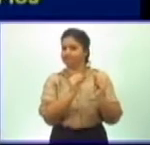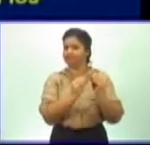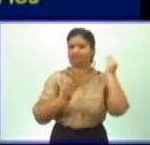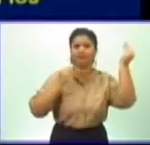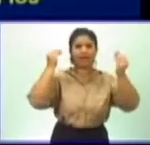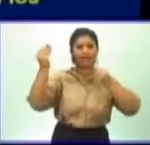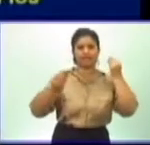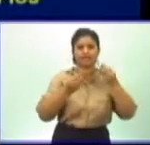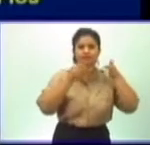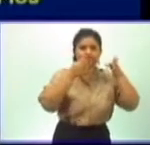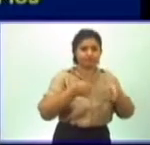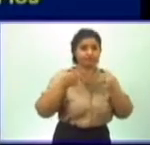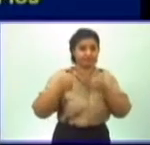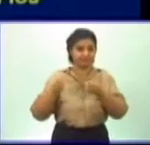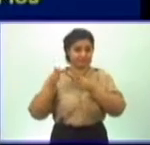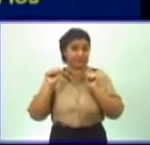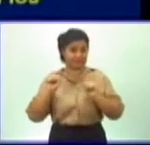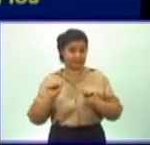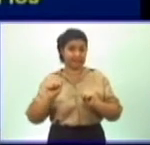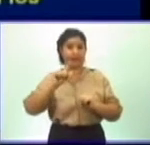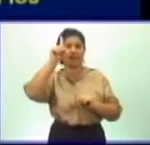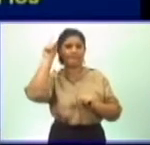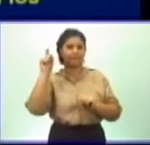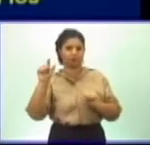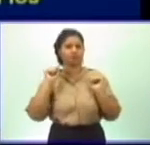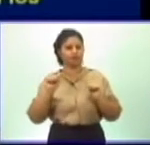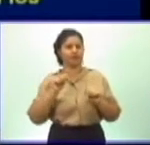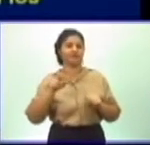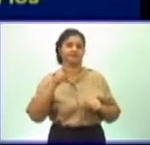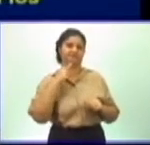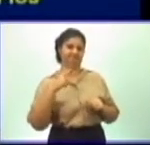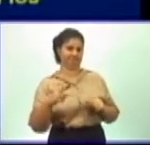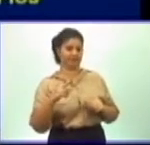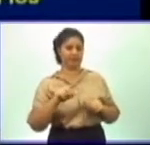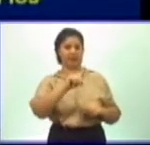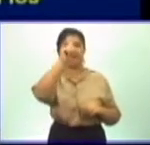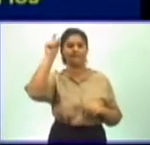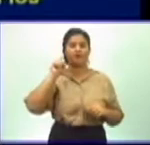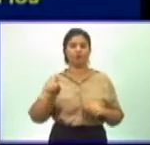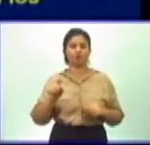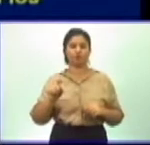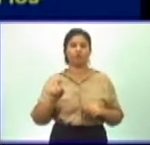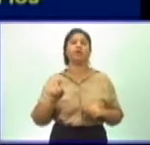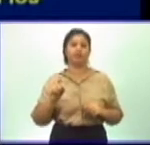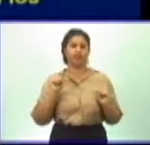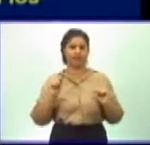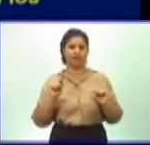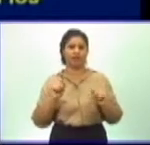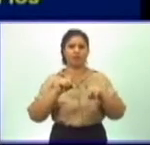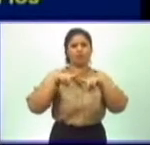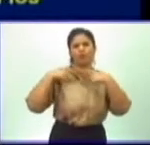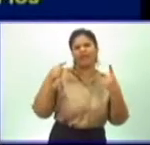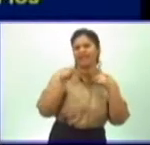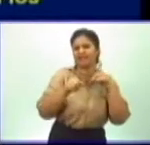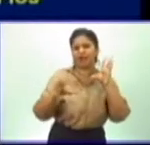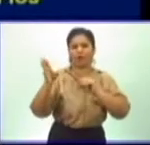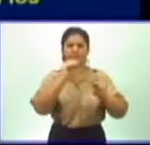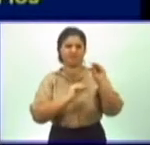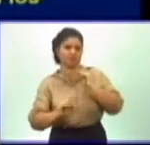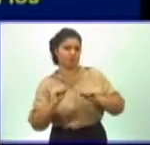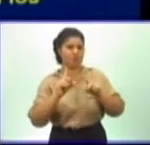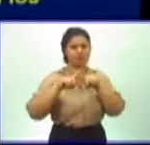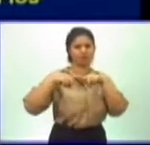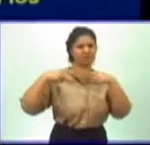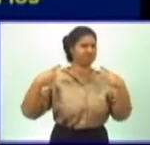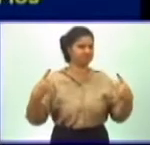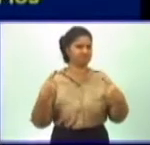siguientes preguntas. ¿Cuál será el motivo de esta conversación? ¿El criterio sobre el motivo de la conversación es